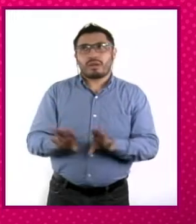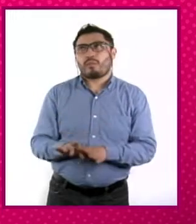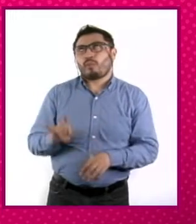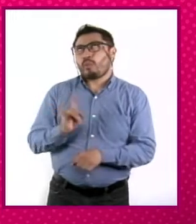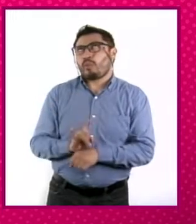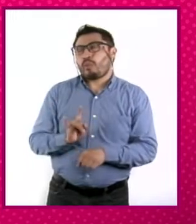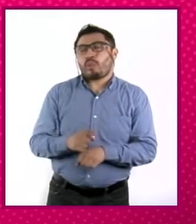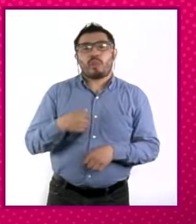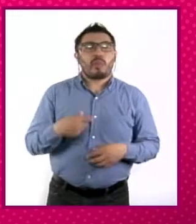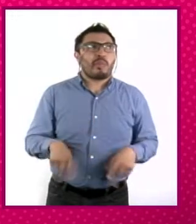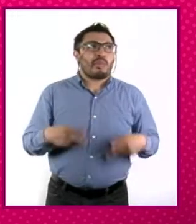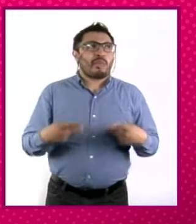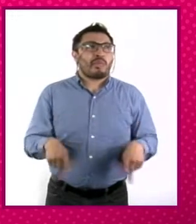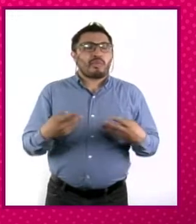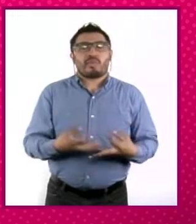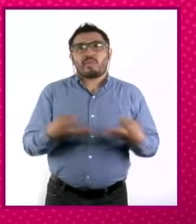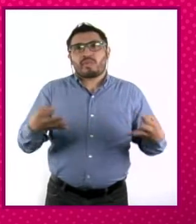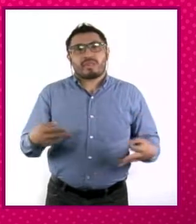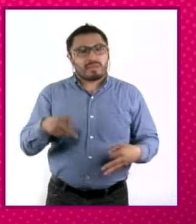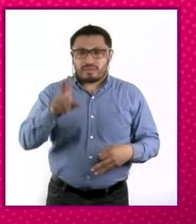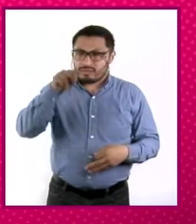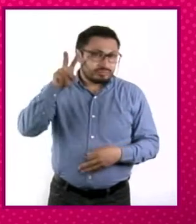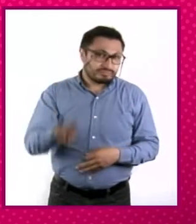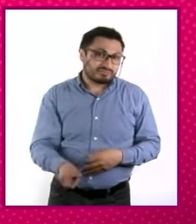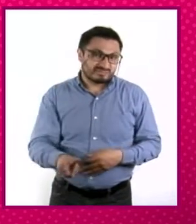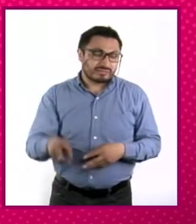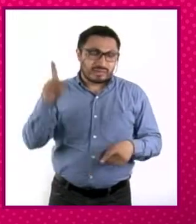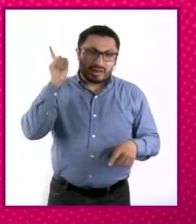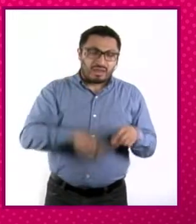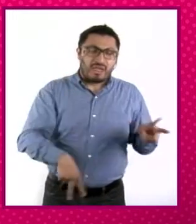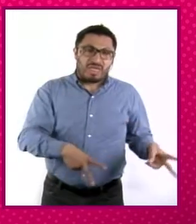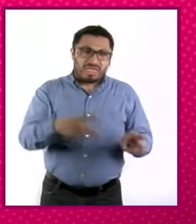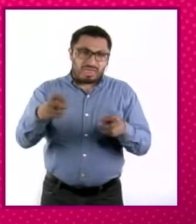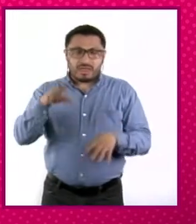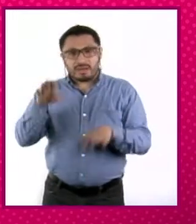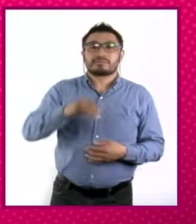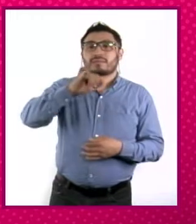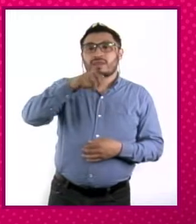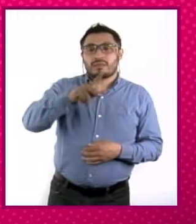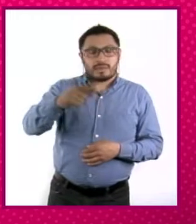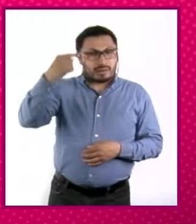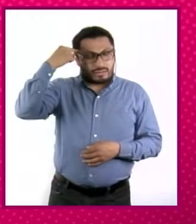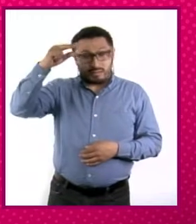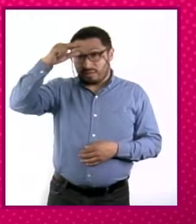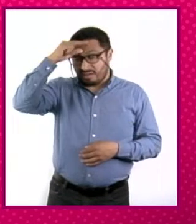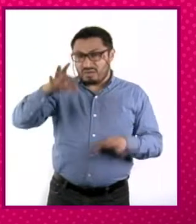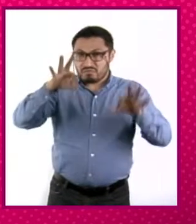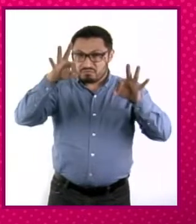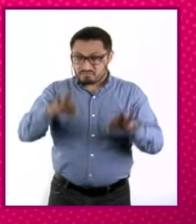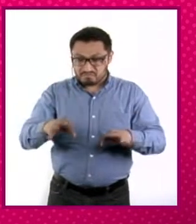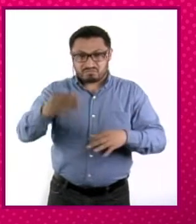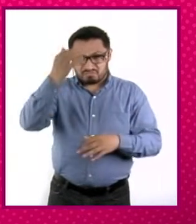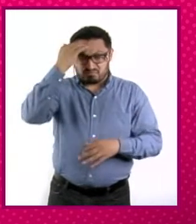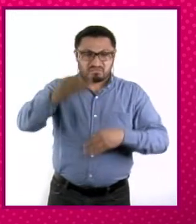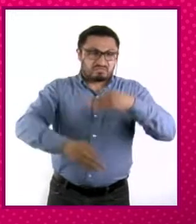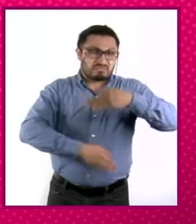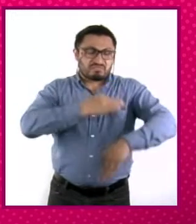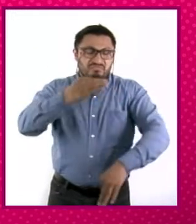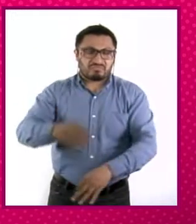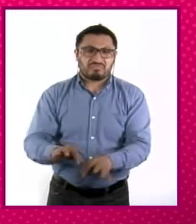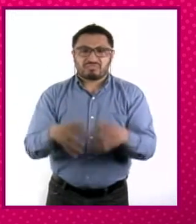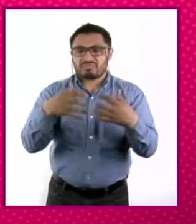la creación del Estado mexicano. Para conservar sus tierras y espacios simbólicos, en ocasiones se aliaron